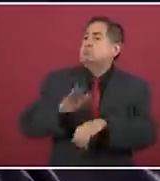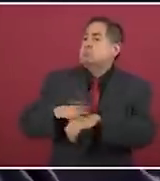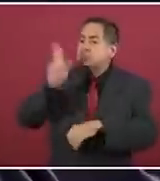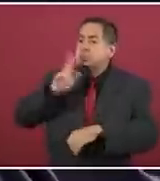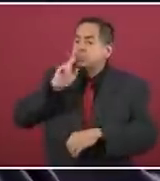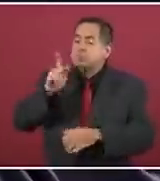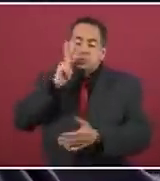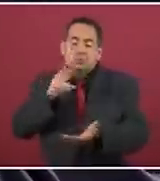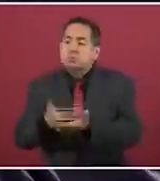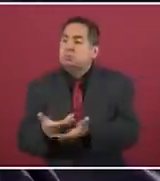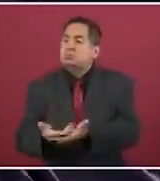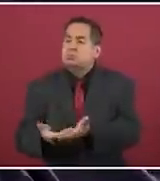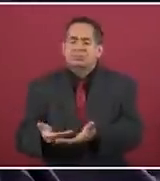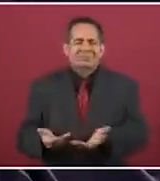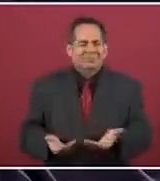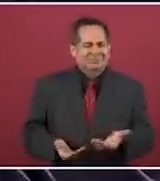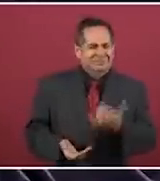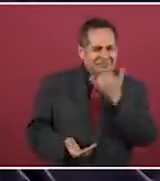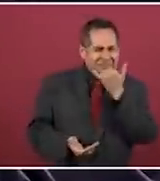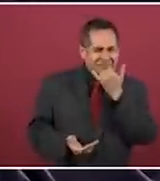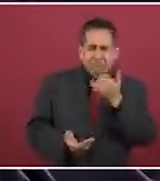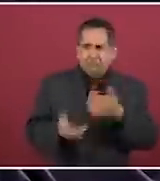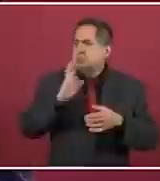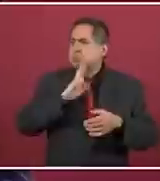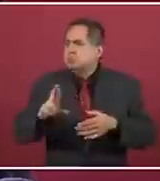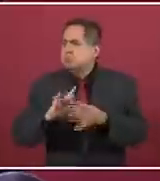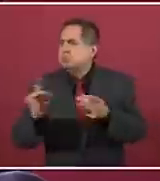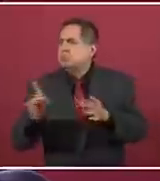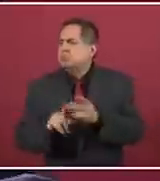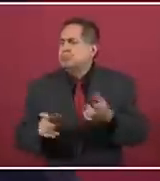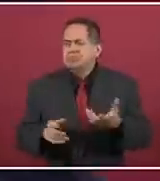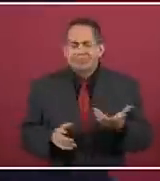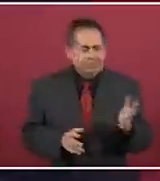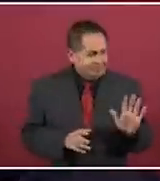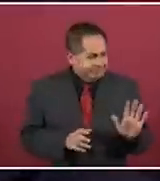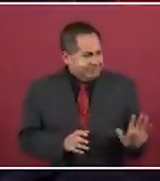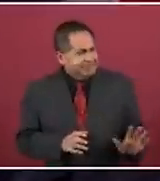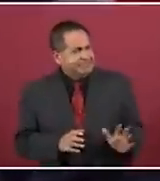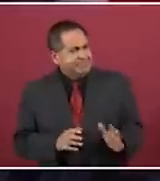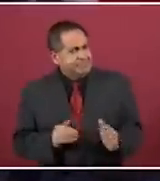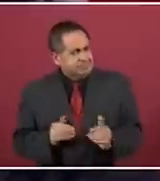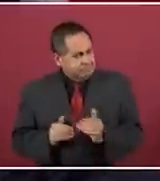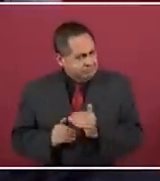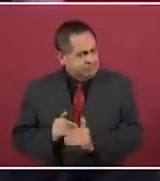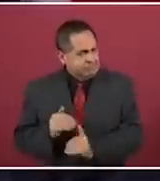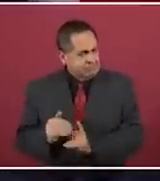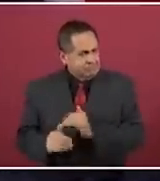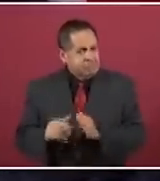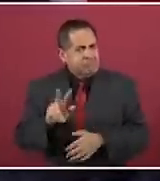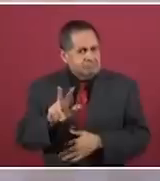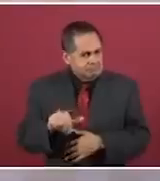ya, resultados. Pues vamos avanzando y bien,